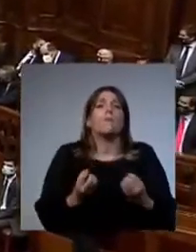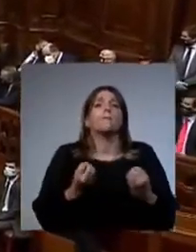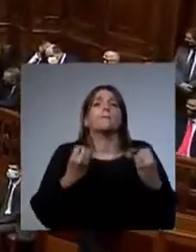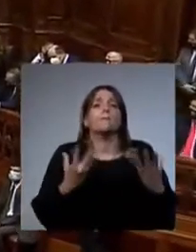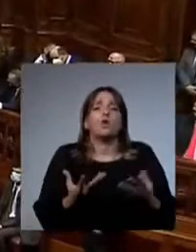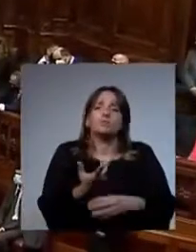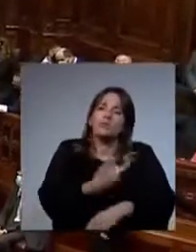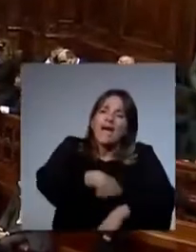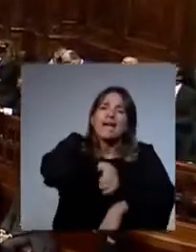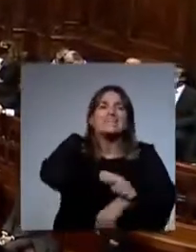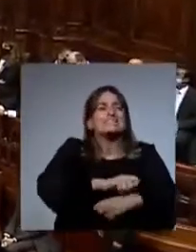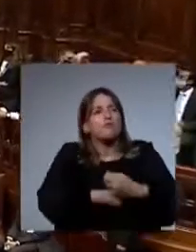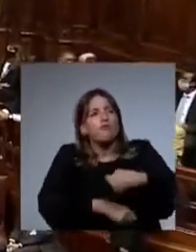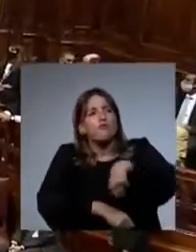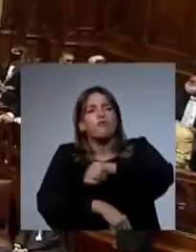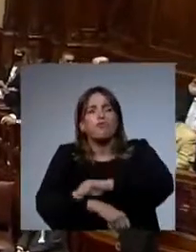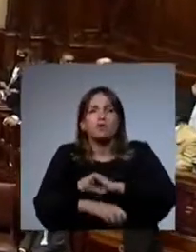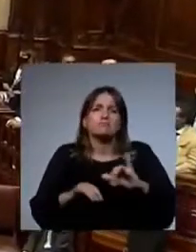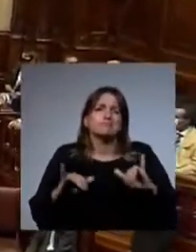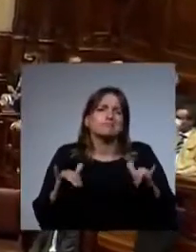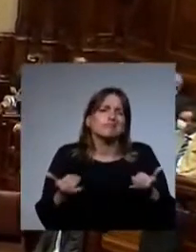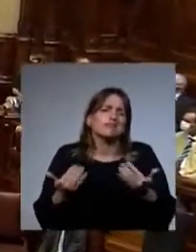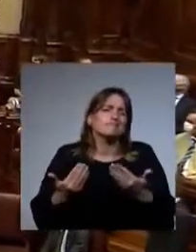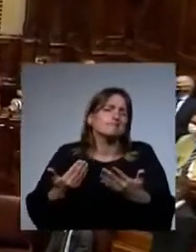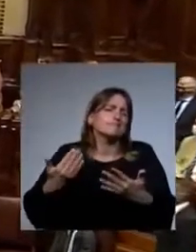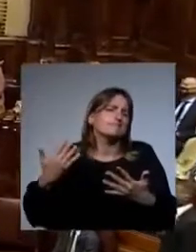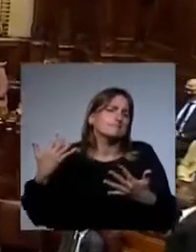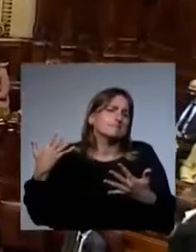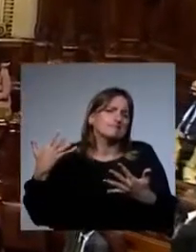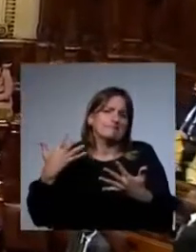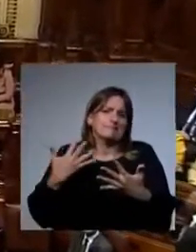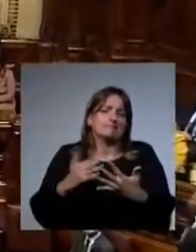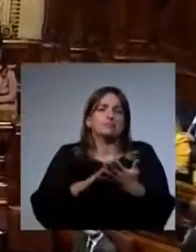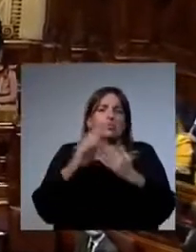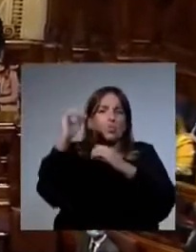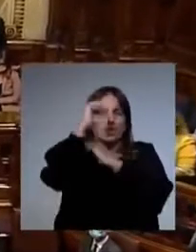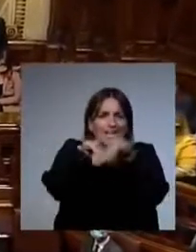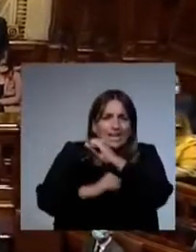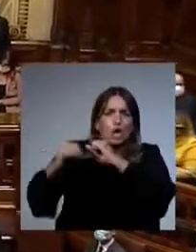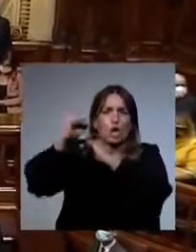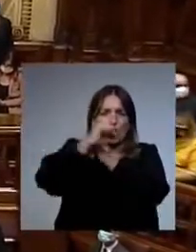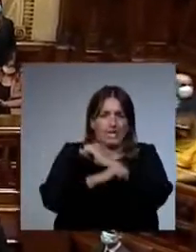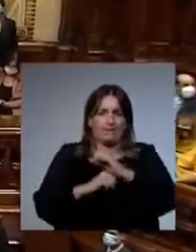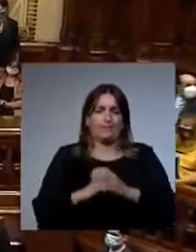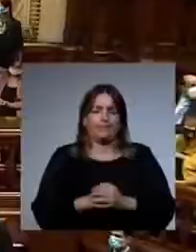esfuerzos acumulados hace tiempo en materia tecnológica.